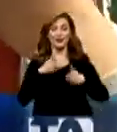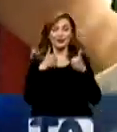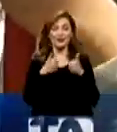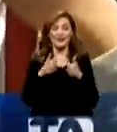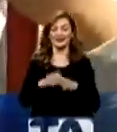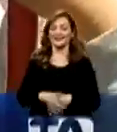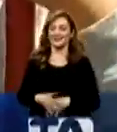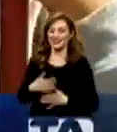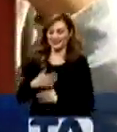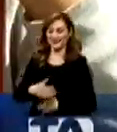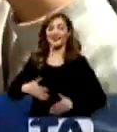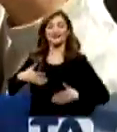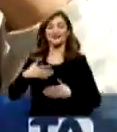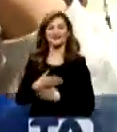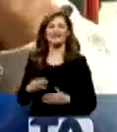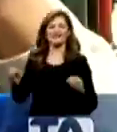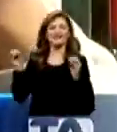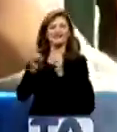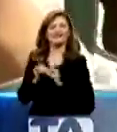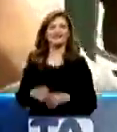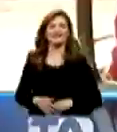diviertes? Sí, me divierto mucho.